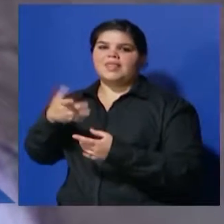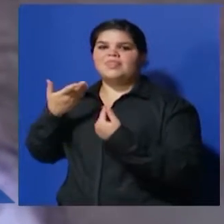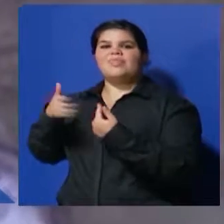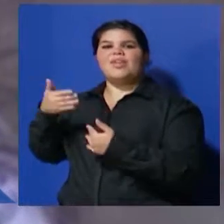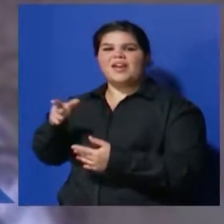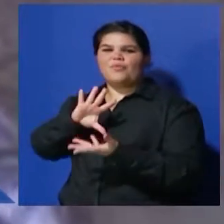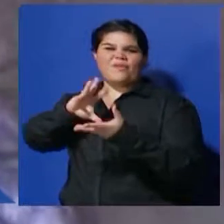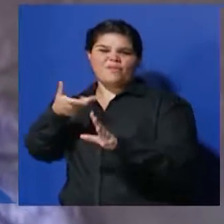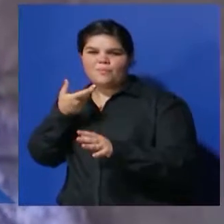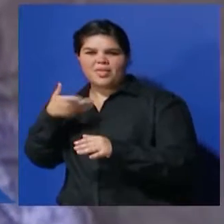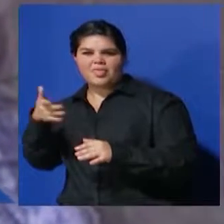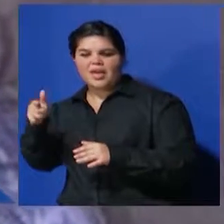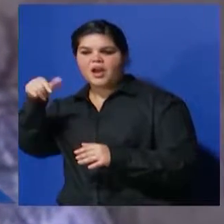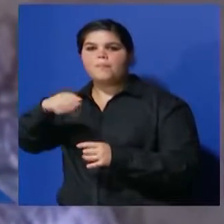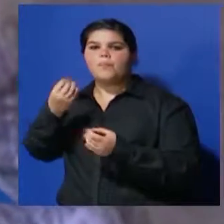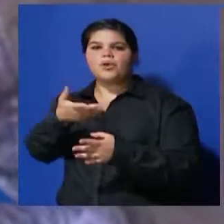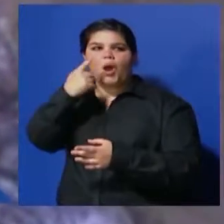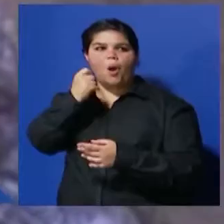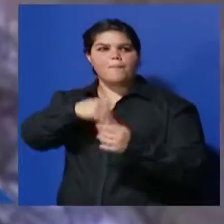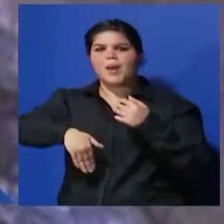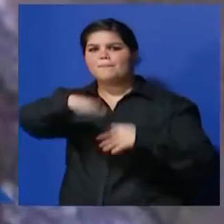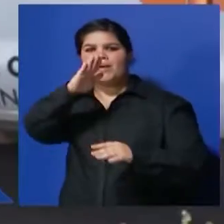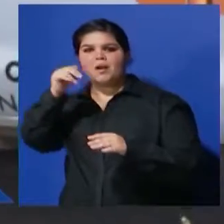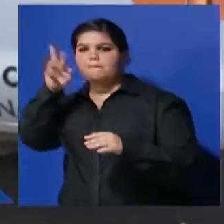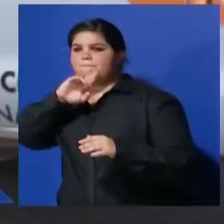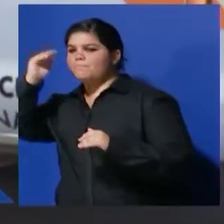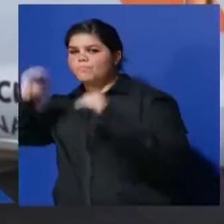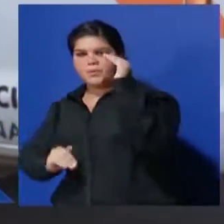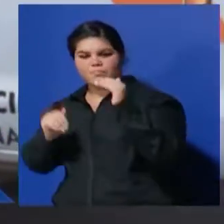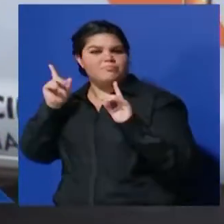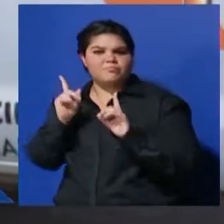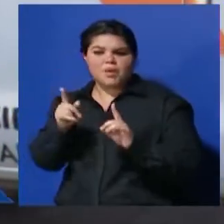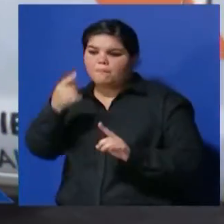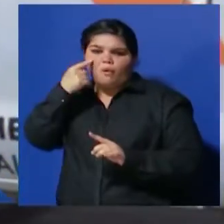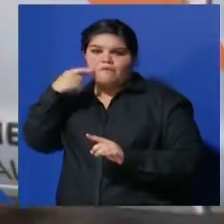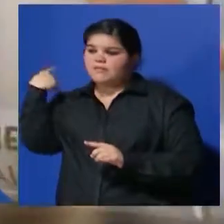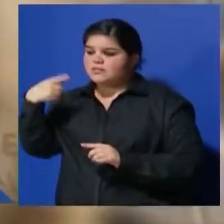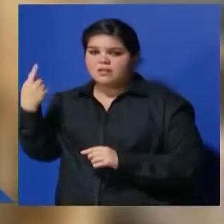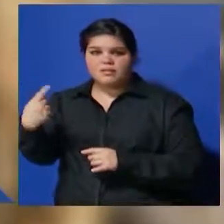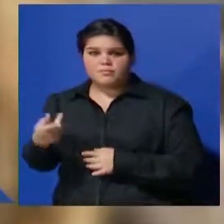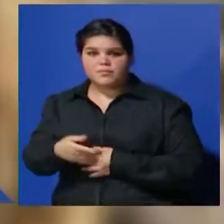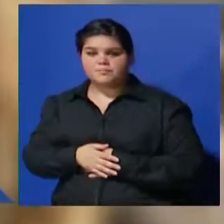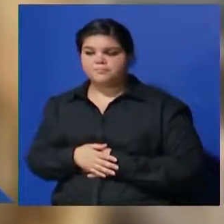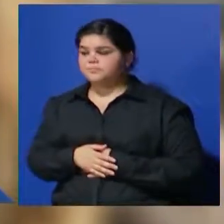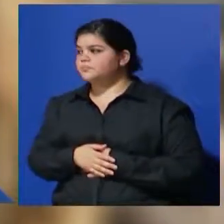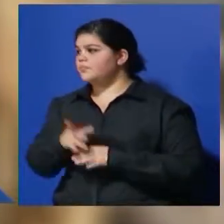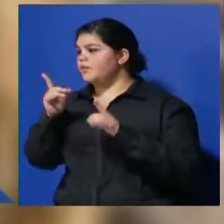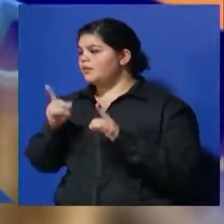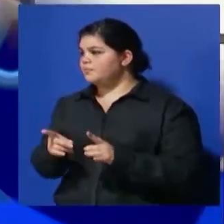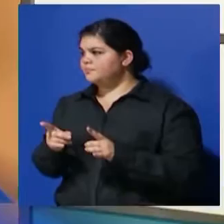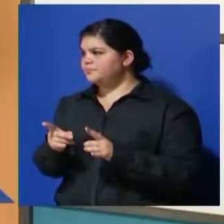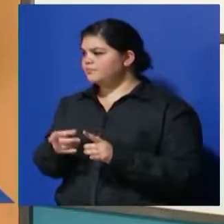orden patriarcal como en el orden social en el que vivimos. Así las cosas. Vinculando un poco